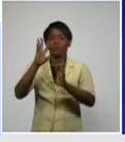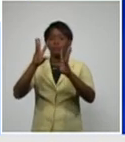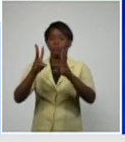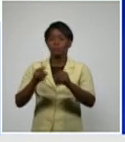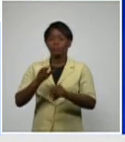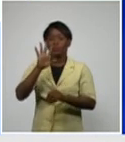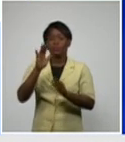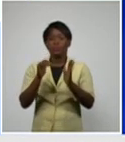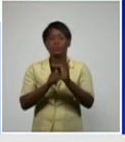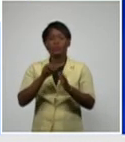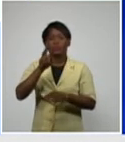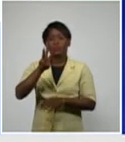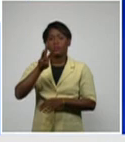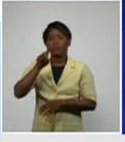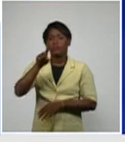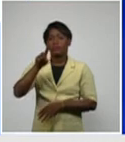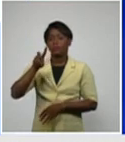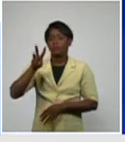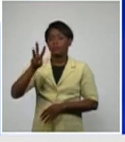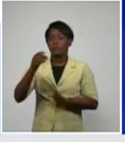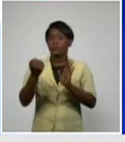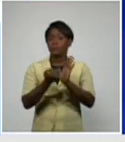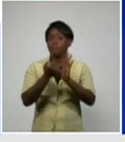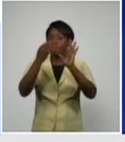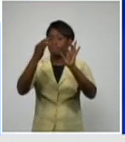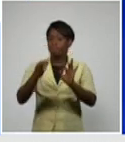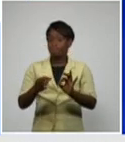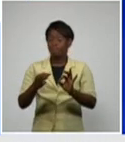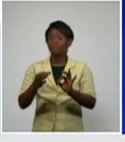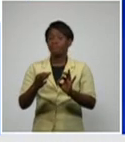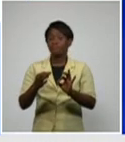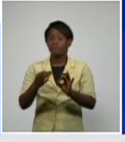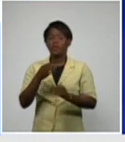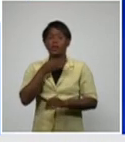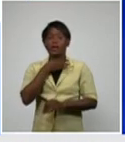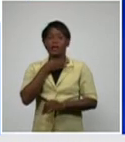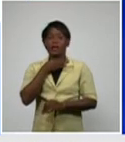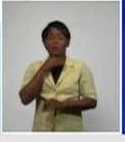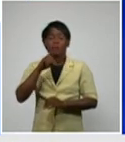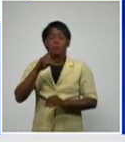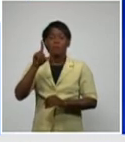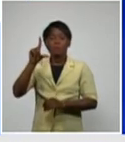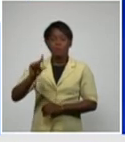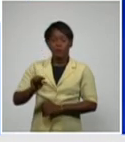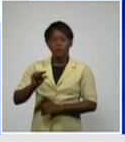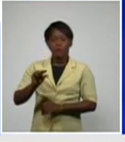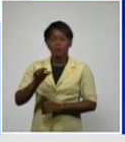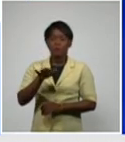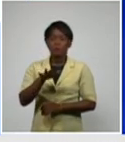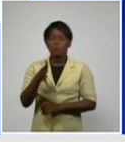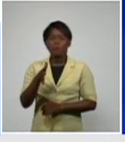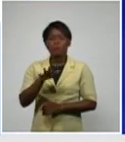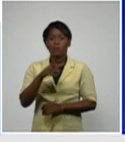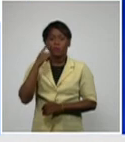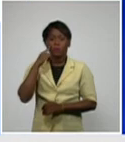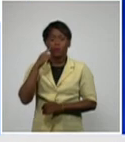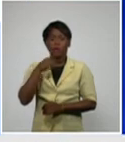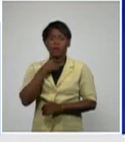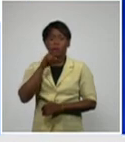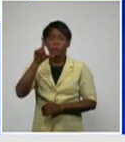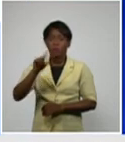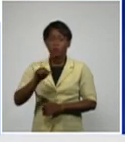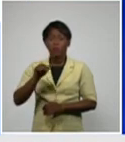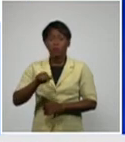5.313 casos confirmados, más que en el mes de enero, que fue la cifra más elevada de